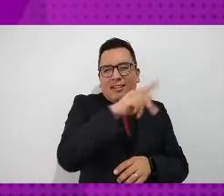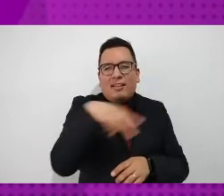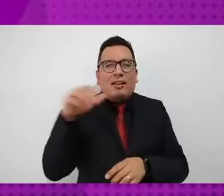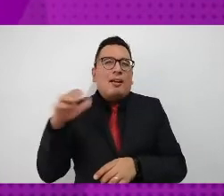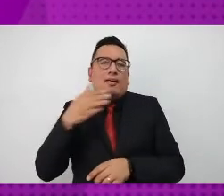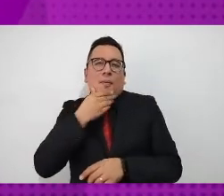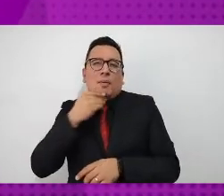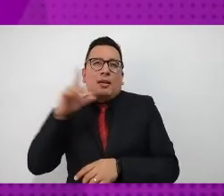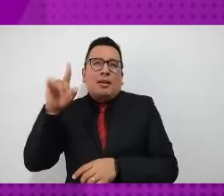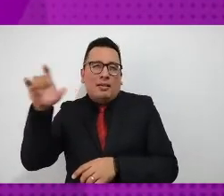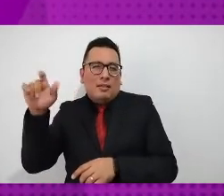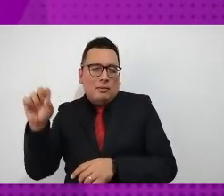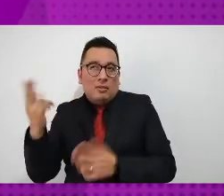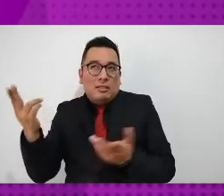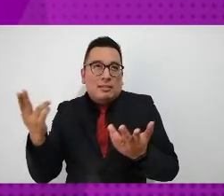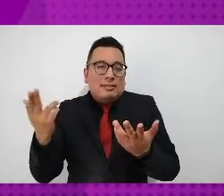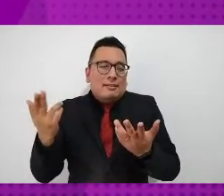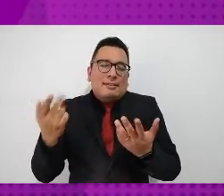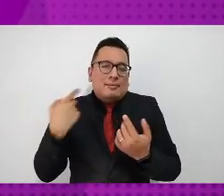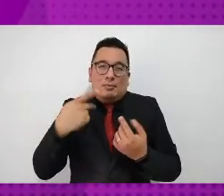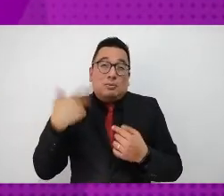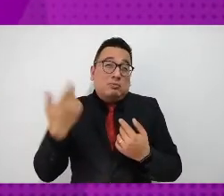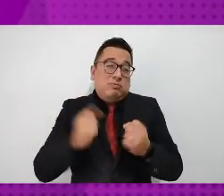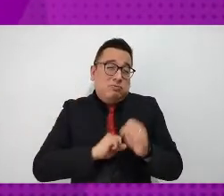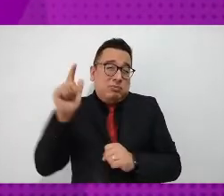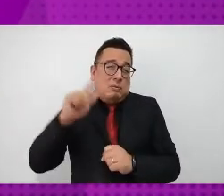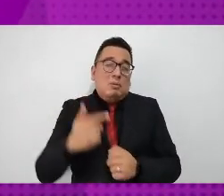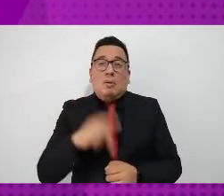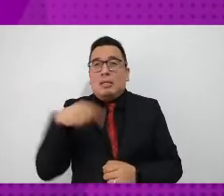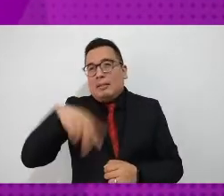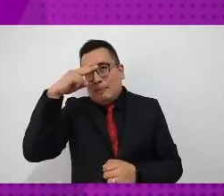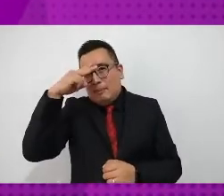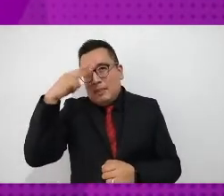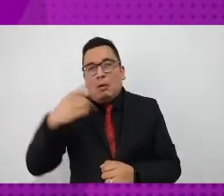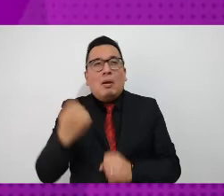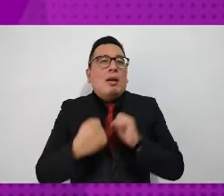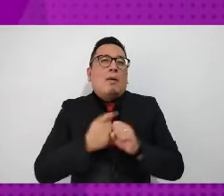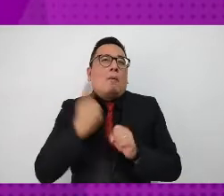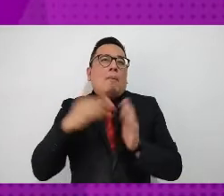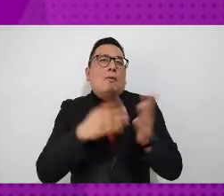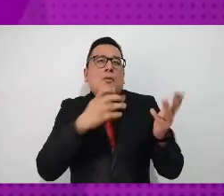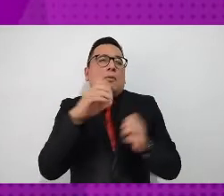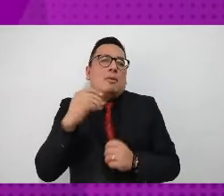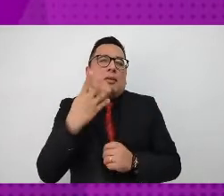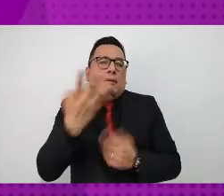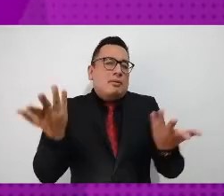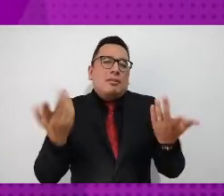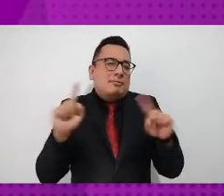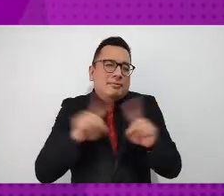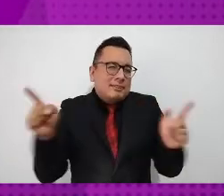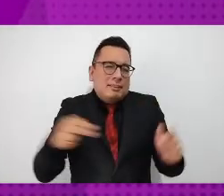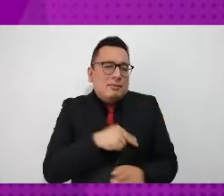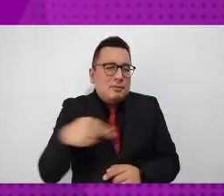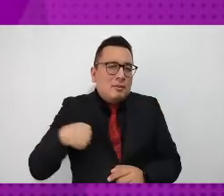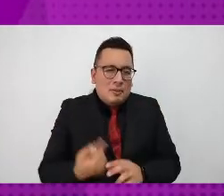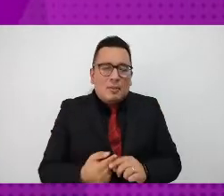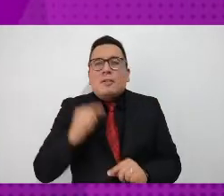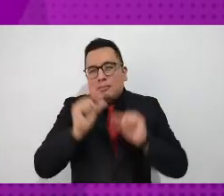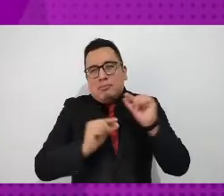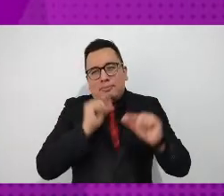treinta años después en 1994 la elección presidencial es decir venimos ahí venimos correteando